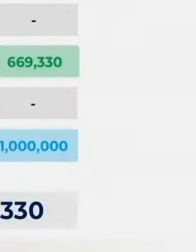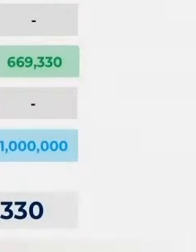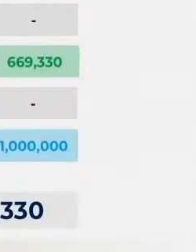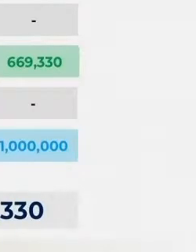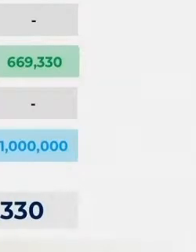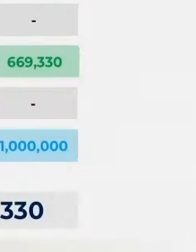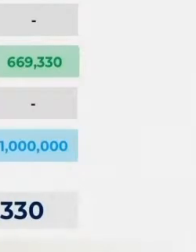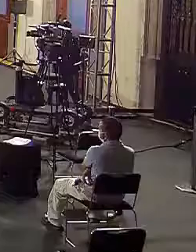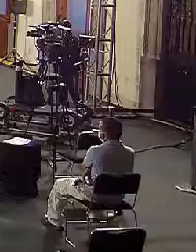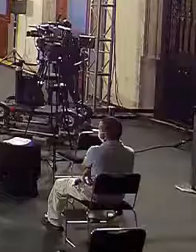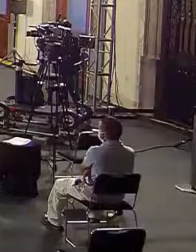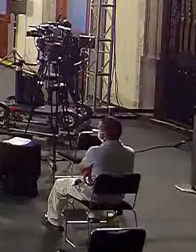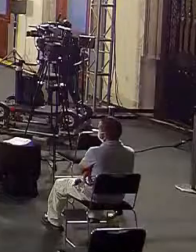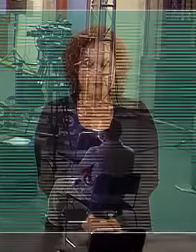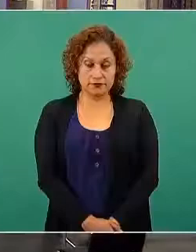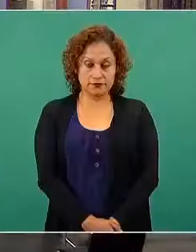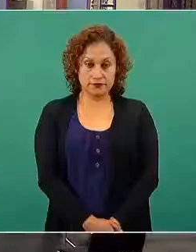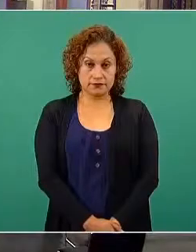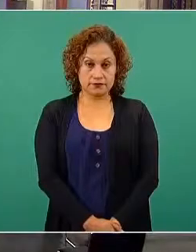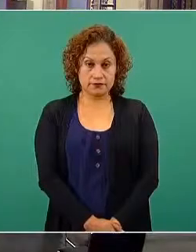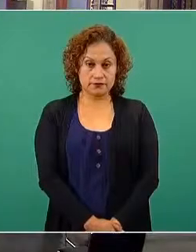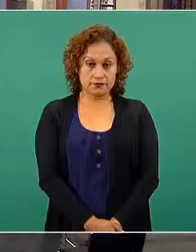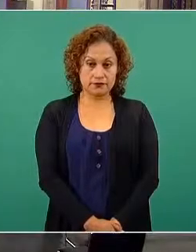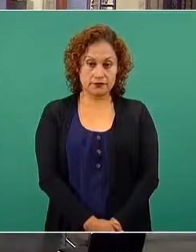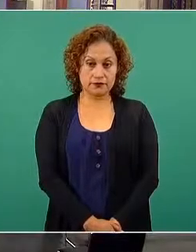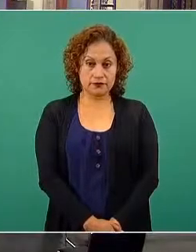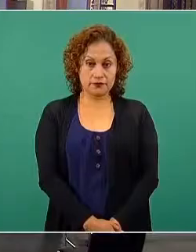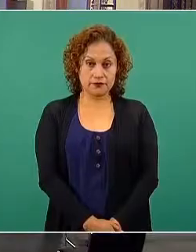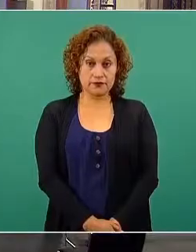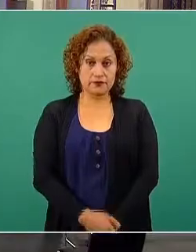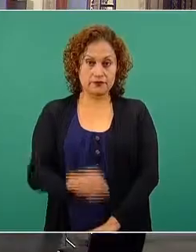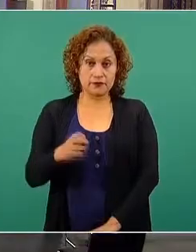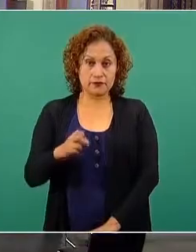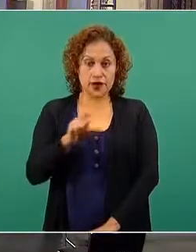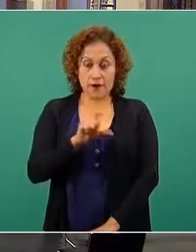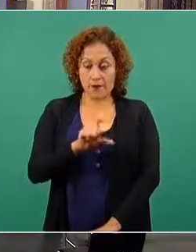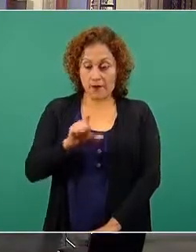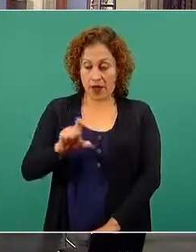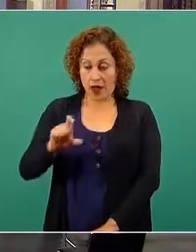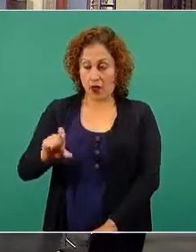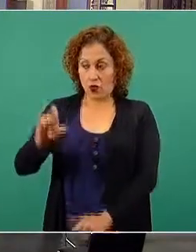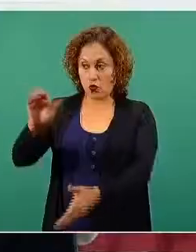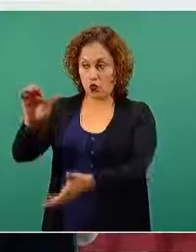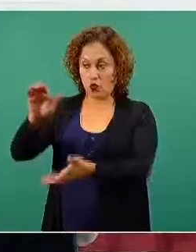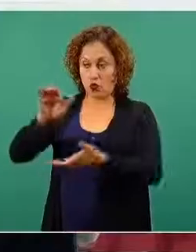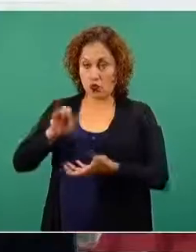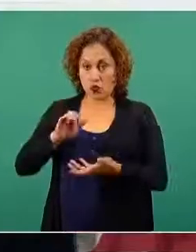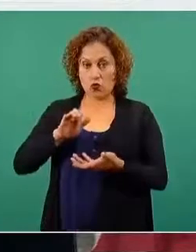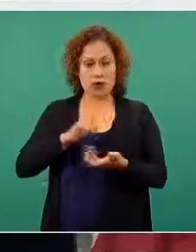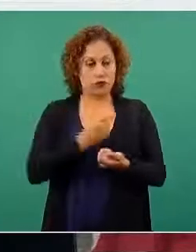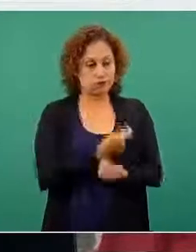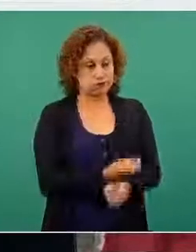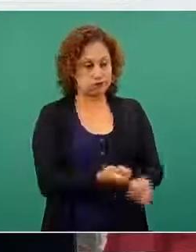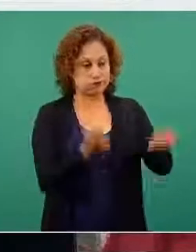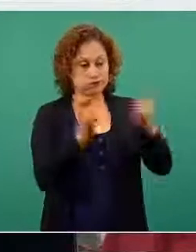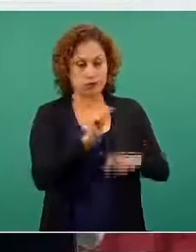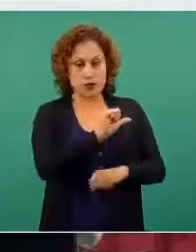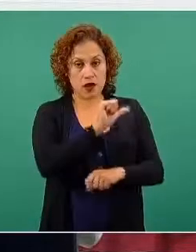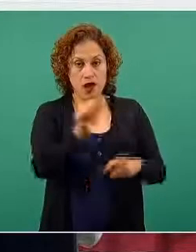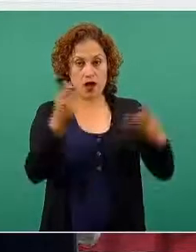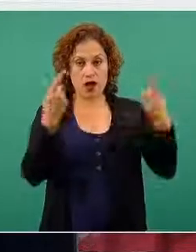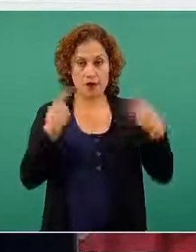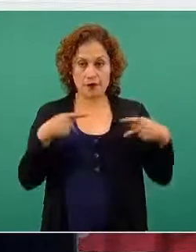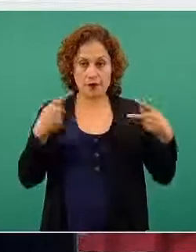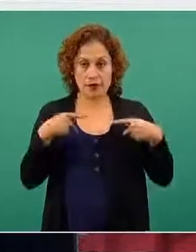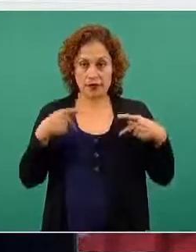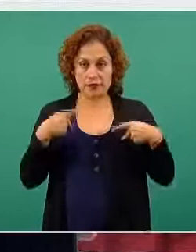su responsabilidad. Toda vacuna sale para ser usada en la población exclusivamente cuando se demuestra en todos